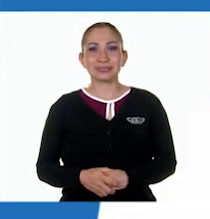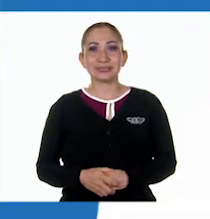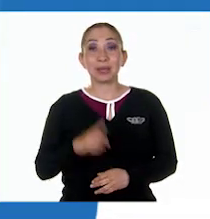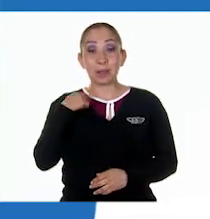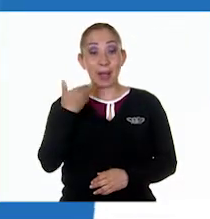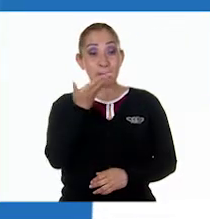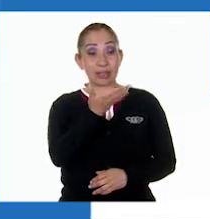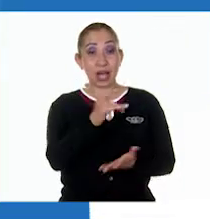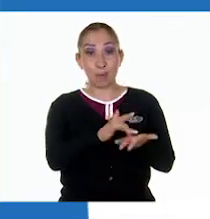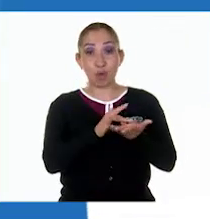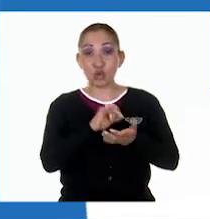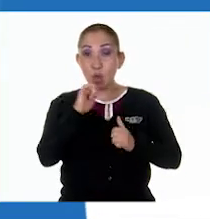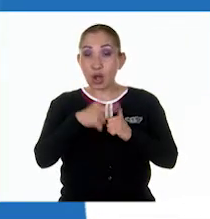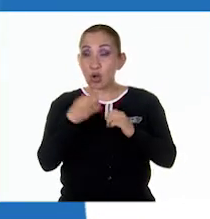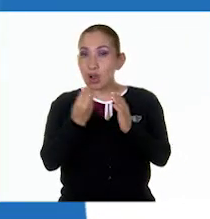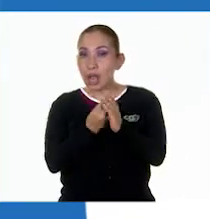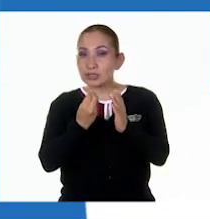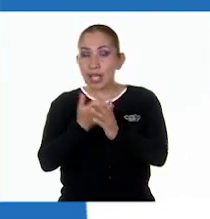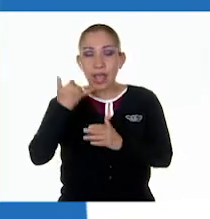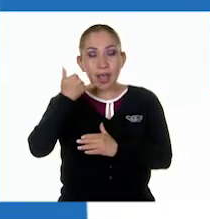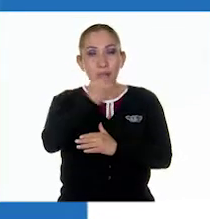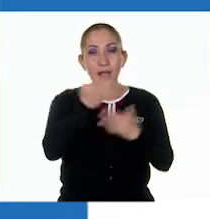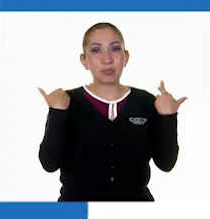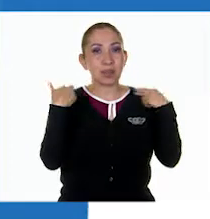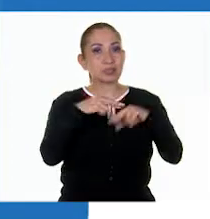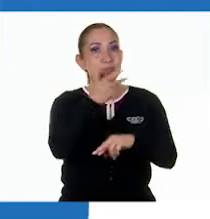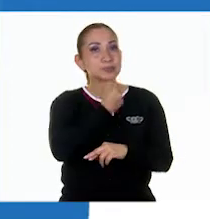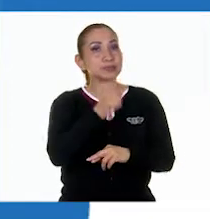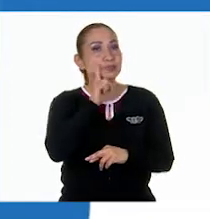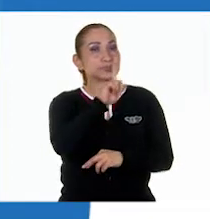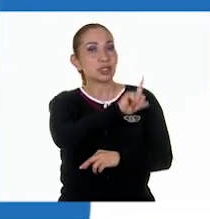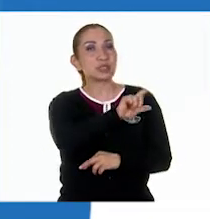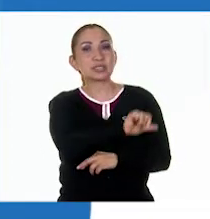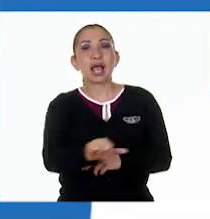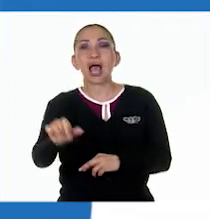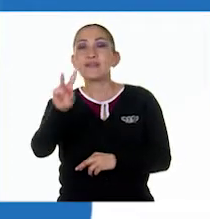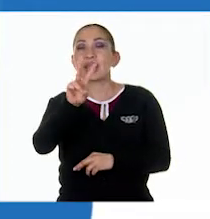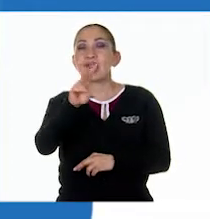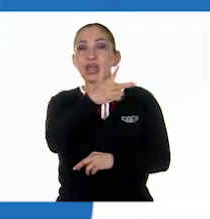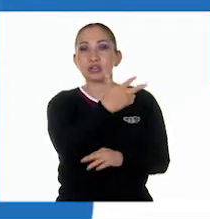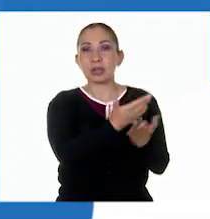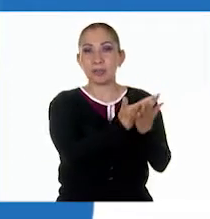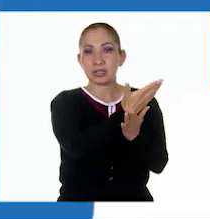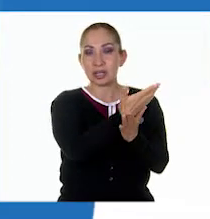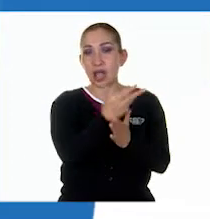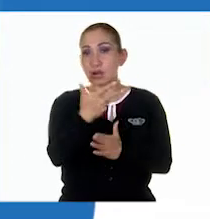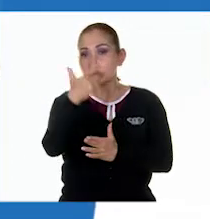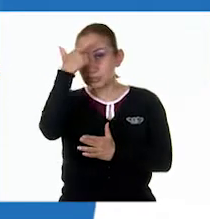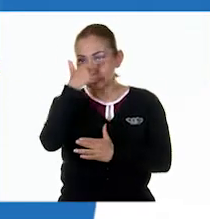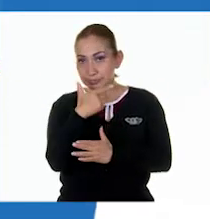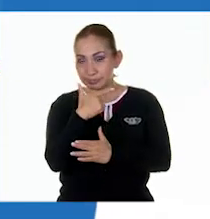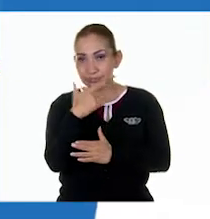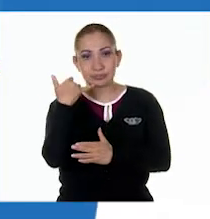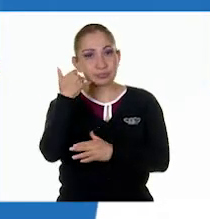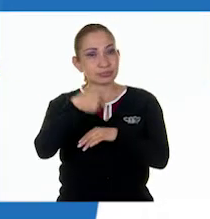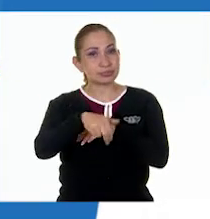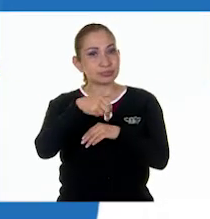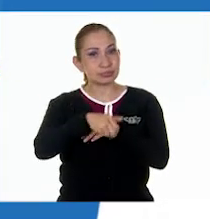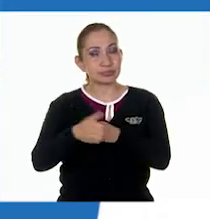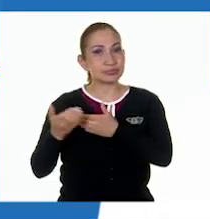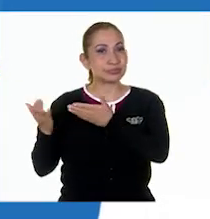Para solicitar apoyo pedagógico, comunícate con maestras y maestros de lunes a viernes de 8 a 20 horas al